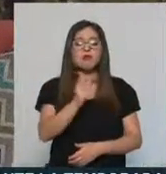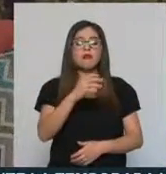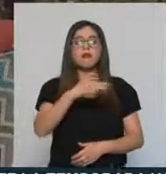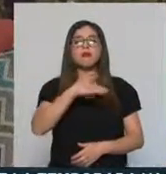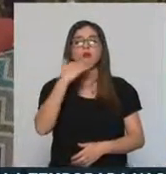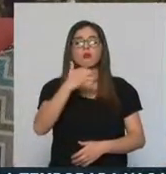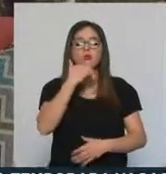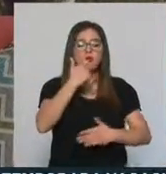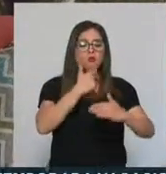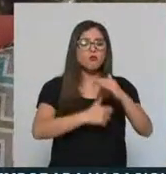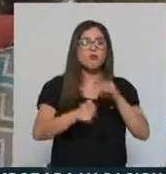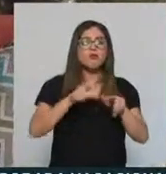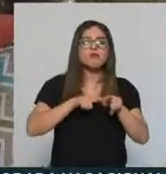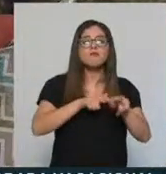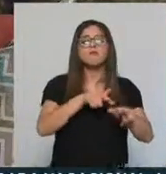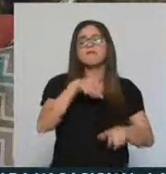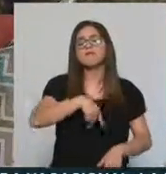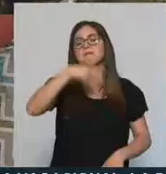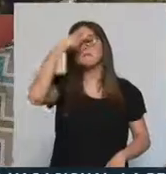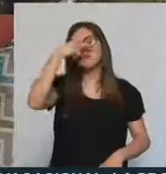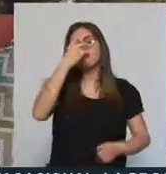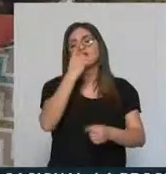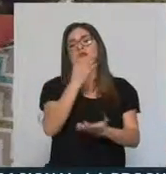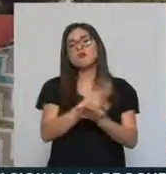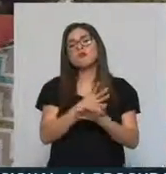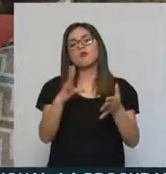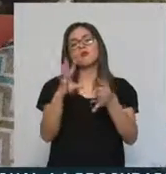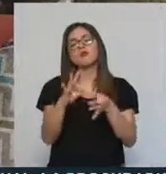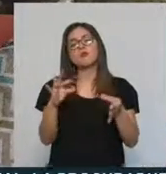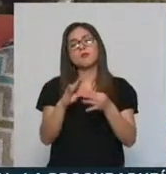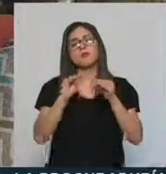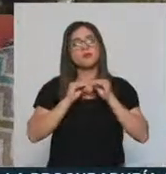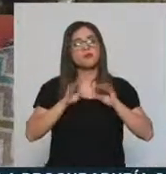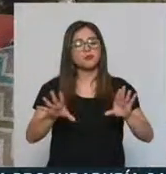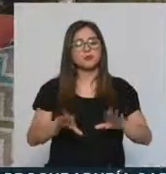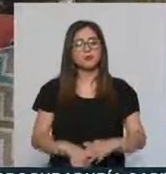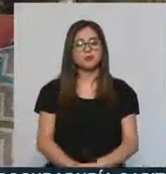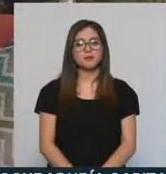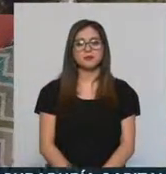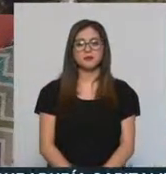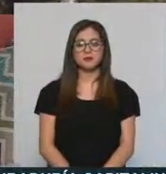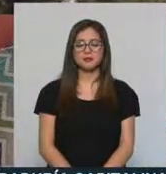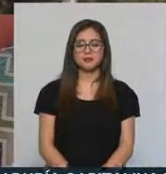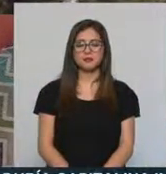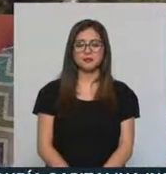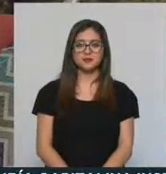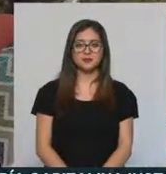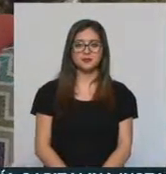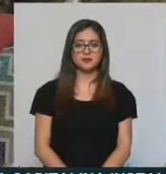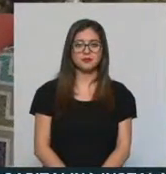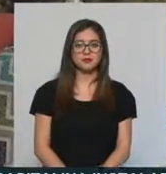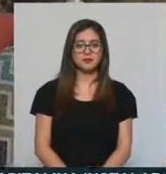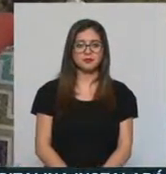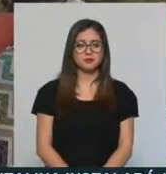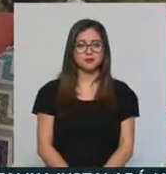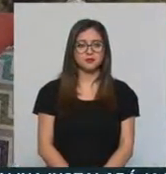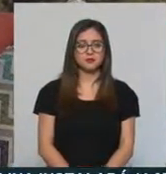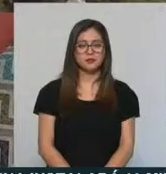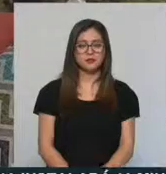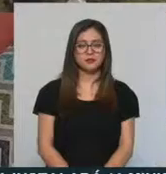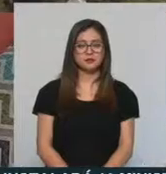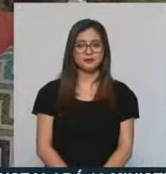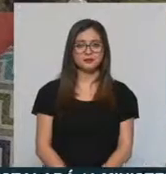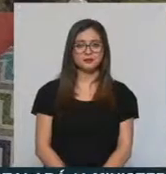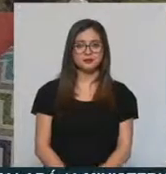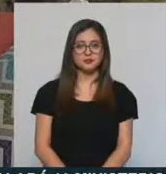en México quedaría solamente en el discurso. Así es, y justamente una de las consecuencias